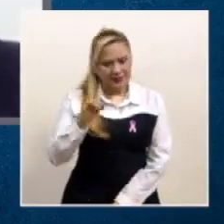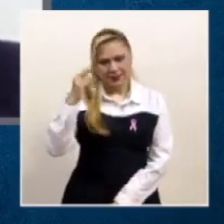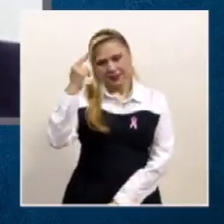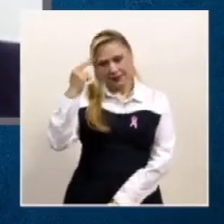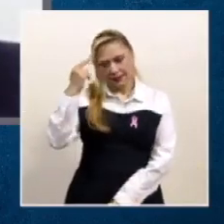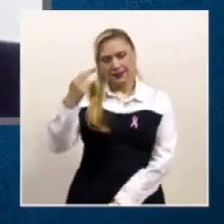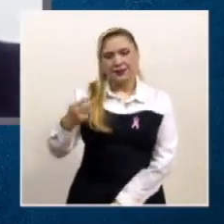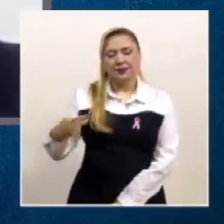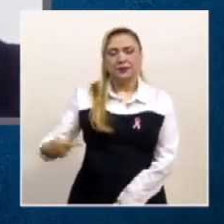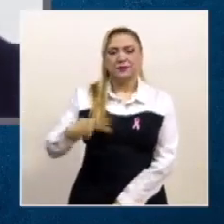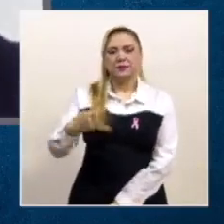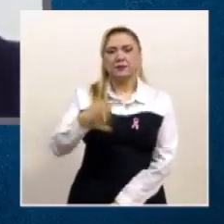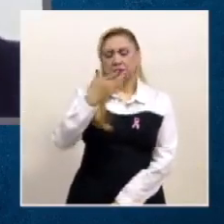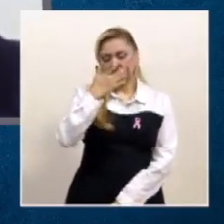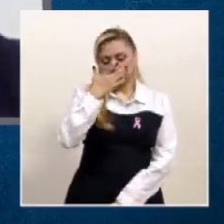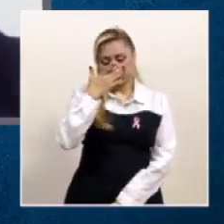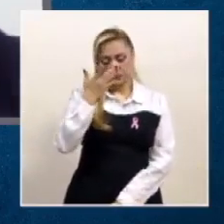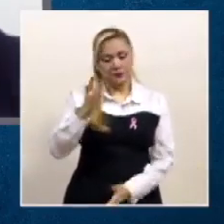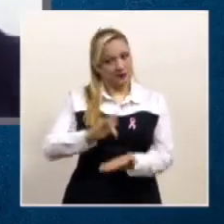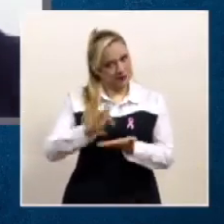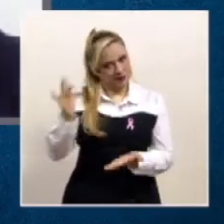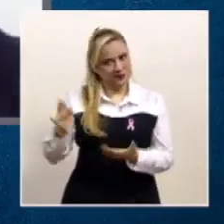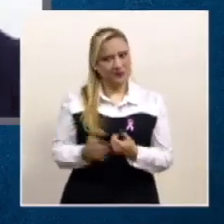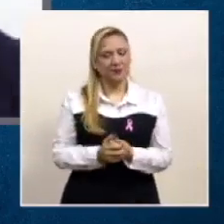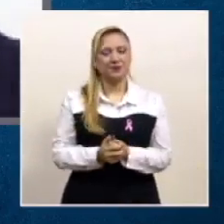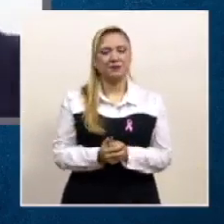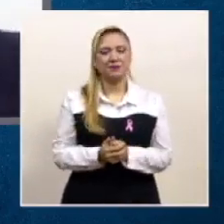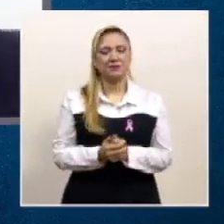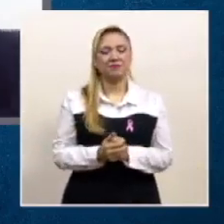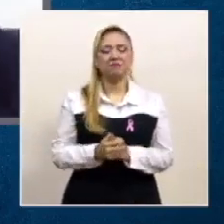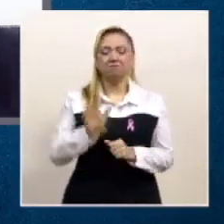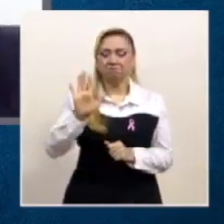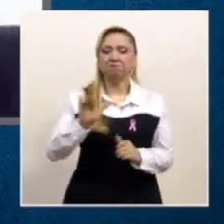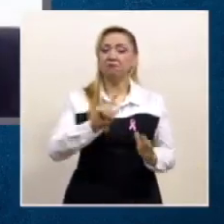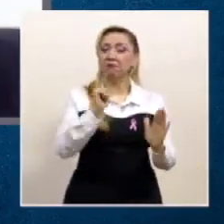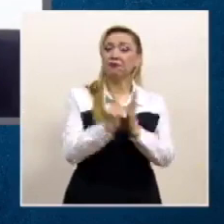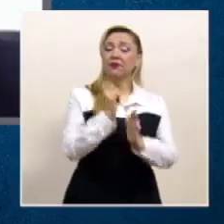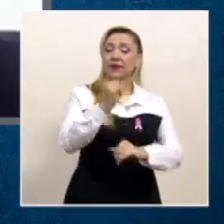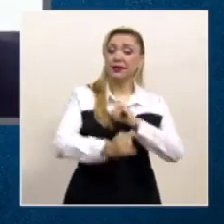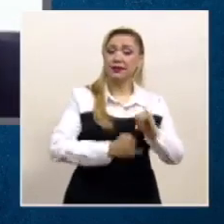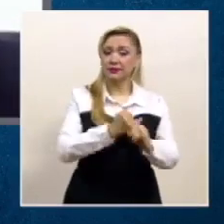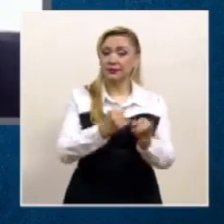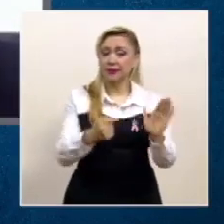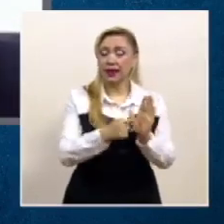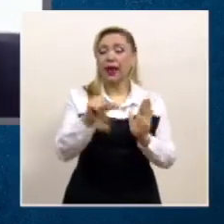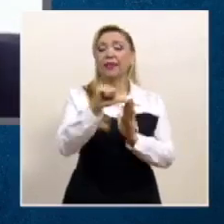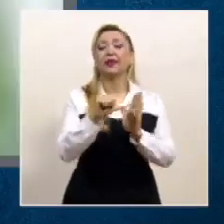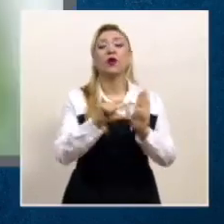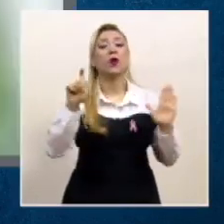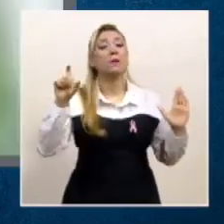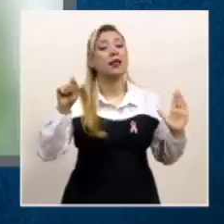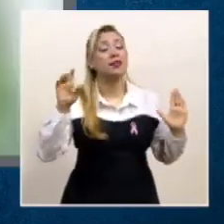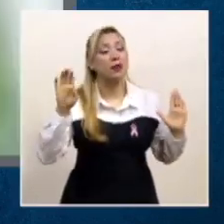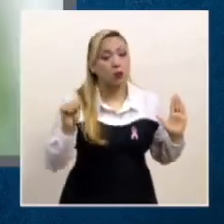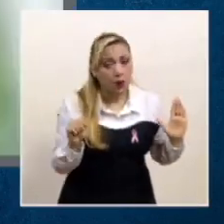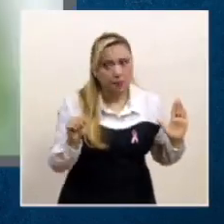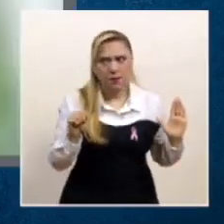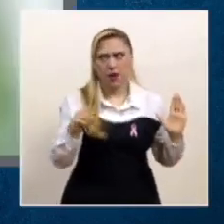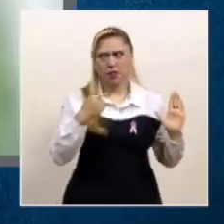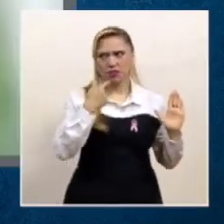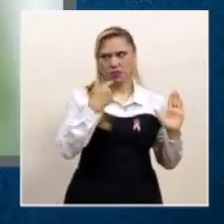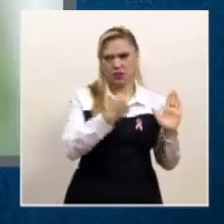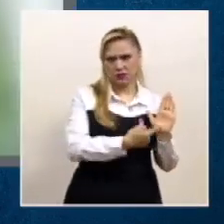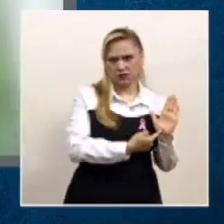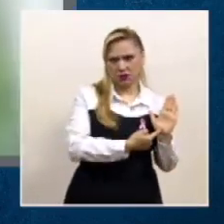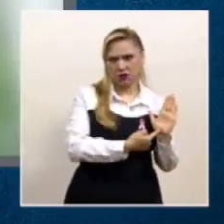por la pregunta. Efectivamente, la convención, en particular en su artículo 29, no